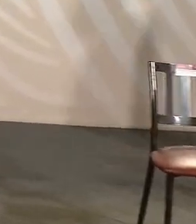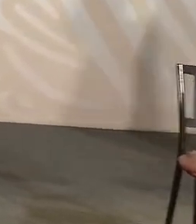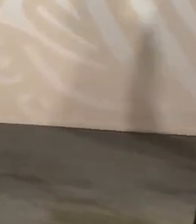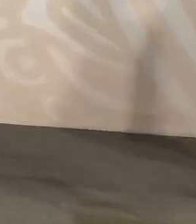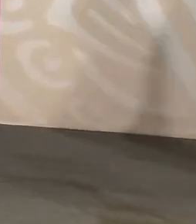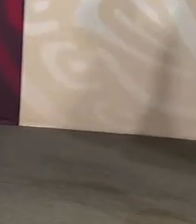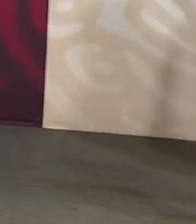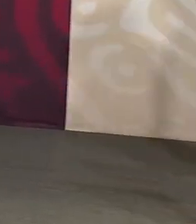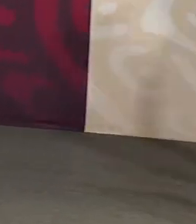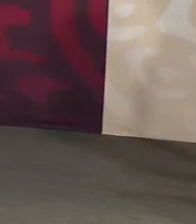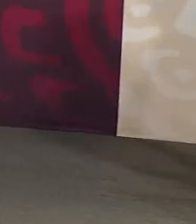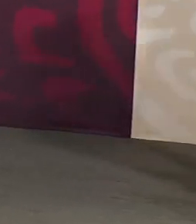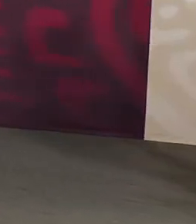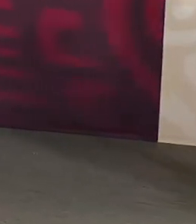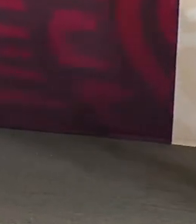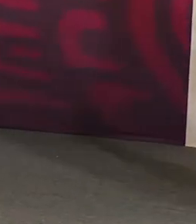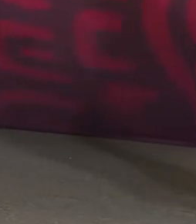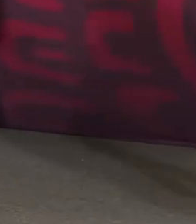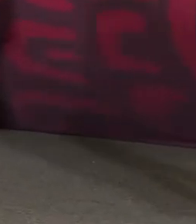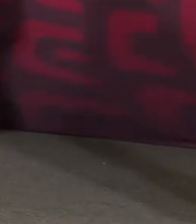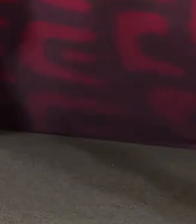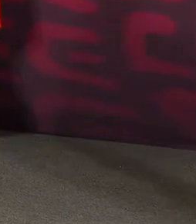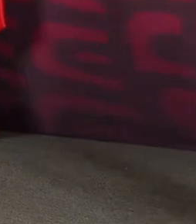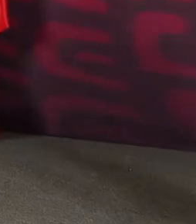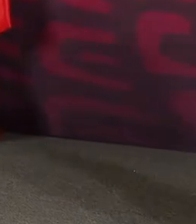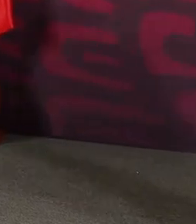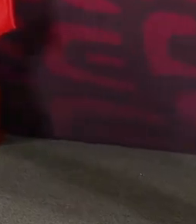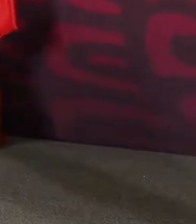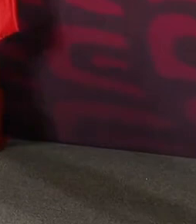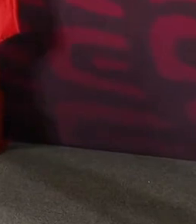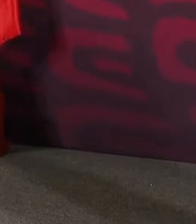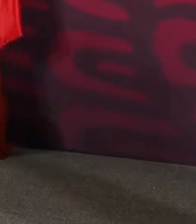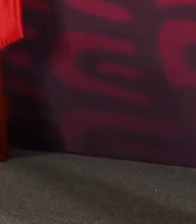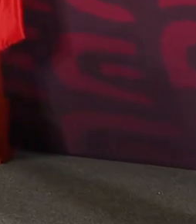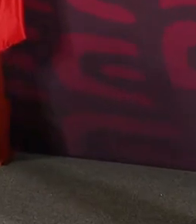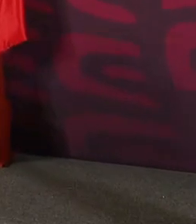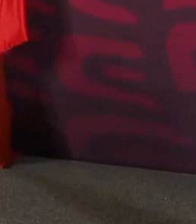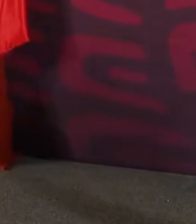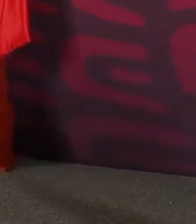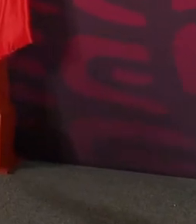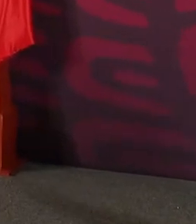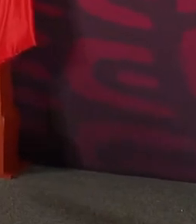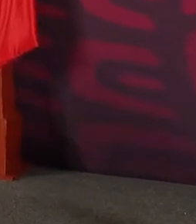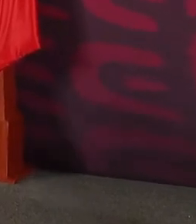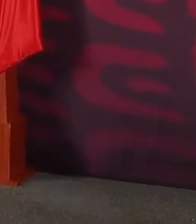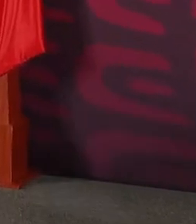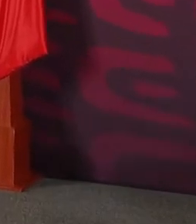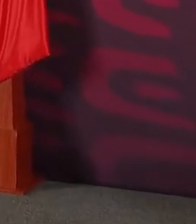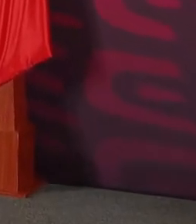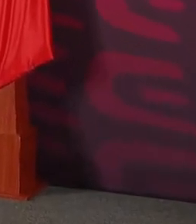ánimo es el día más frío no